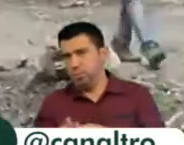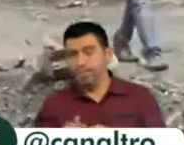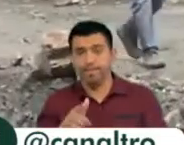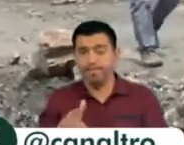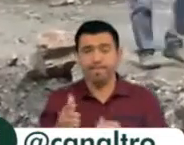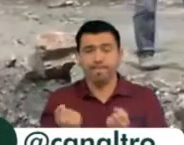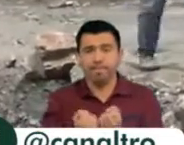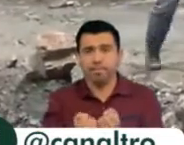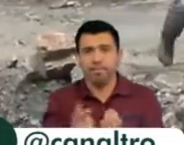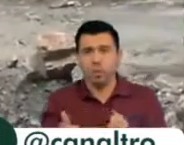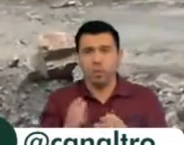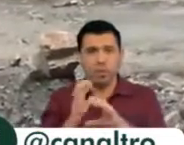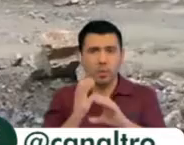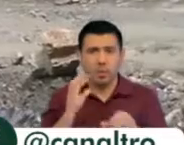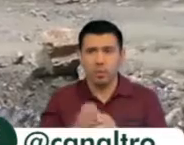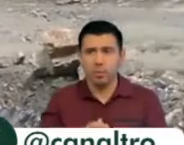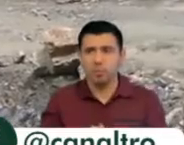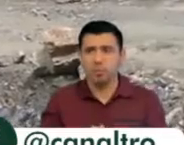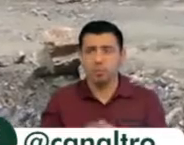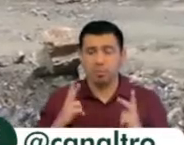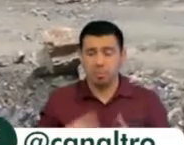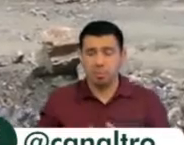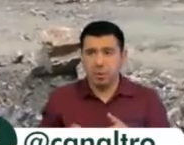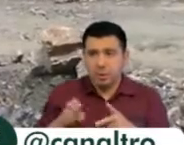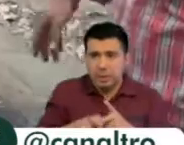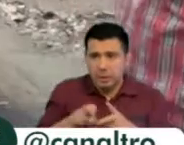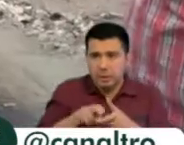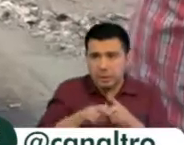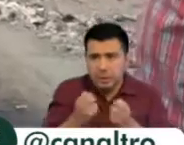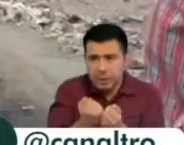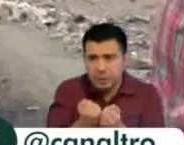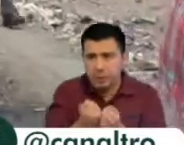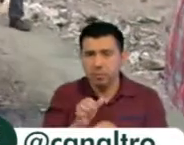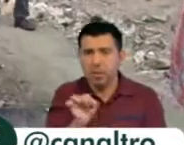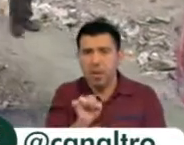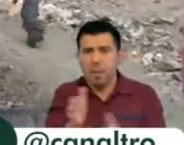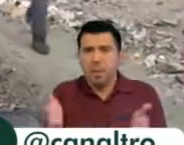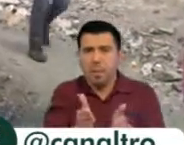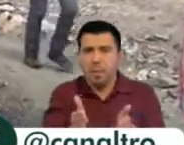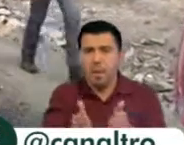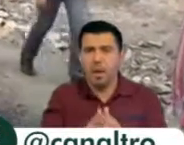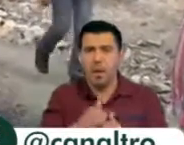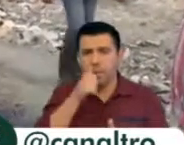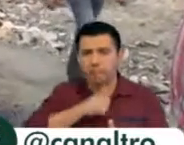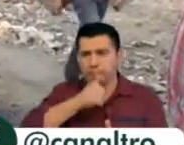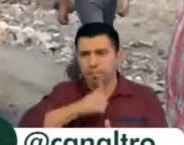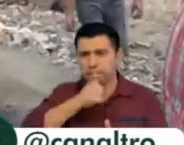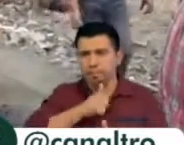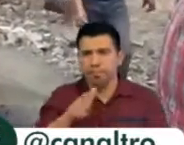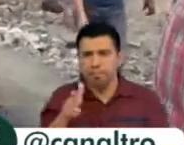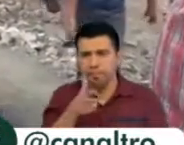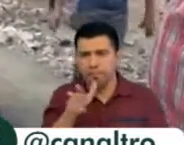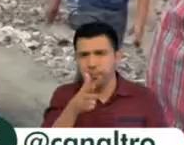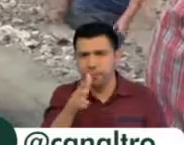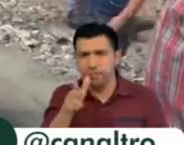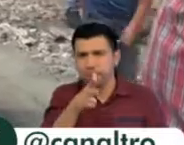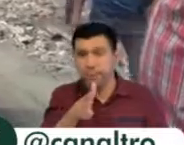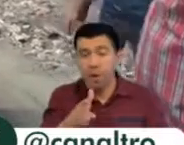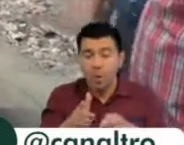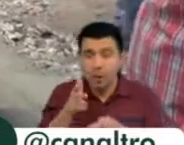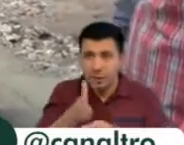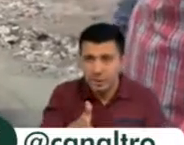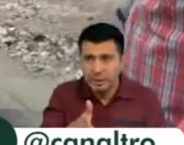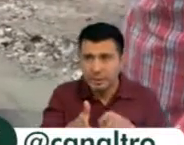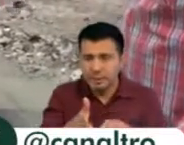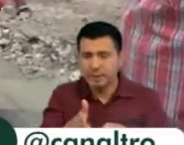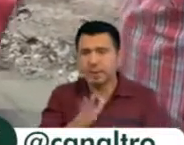personas deben acomodarse como puedan en los pequeños vehículos que pueden transitar por allí, y al llegar al lugar afectado deben bajarse para pasar a